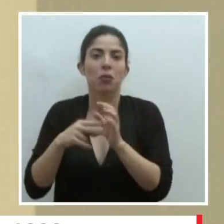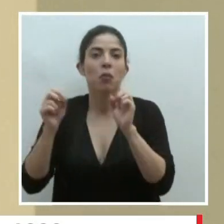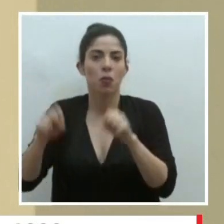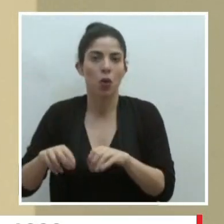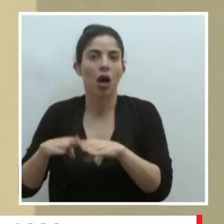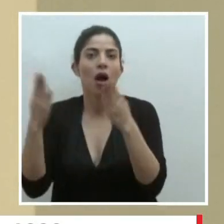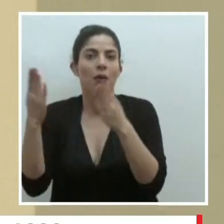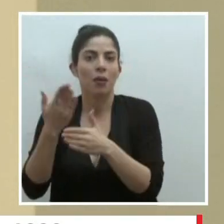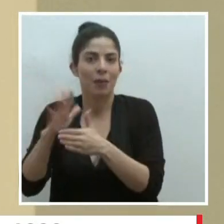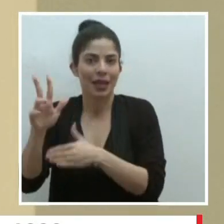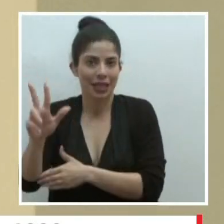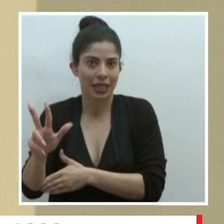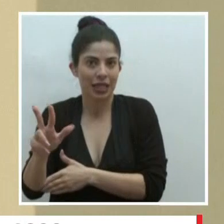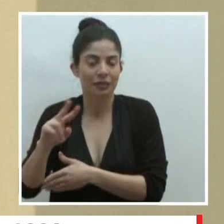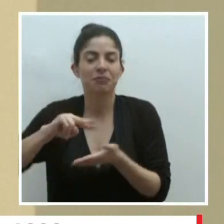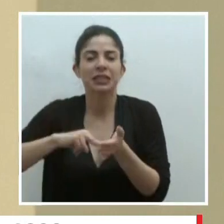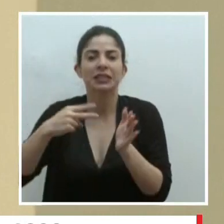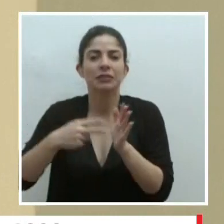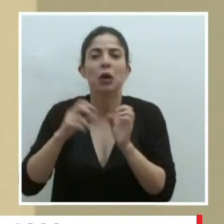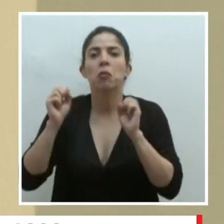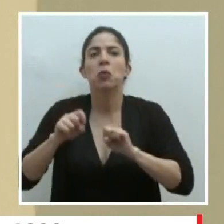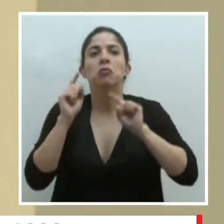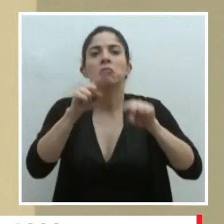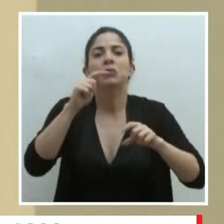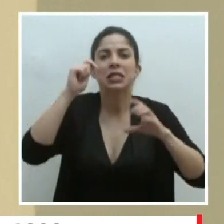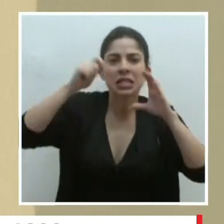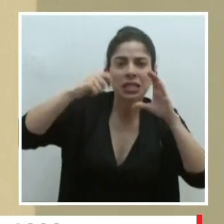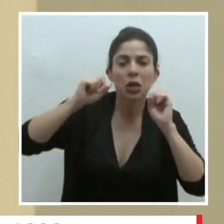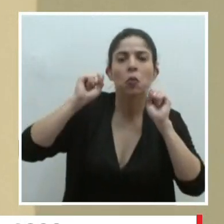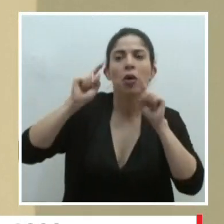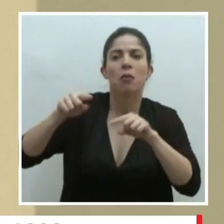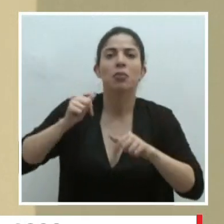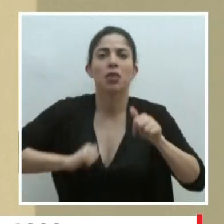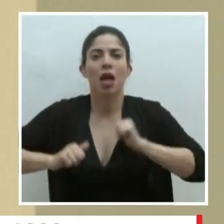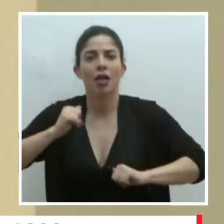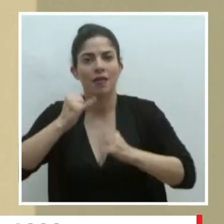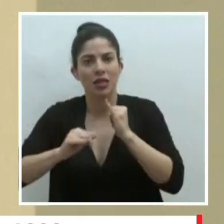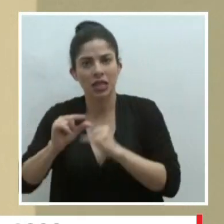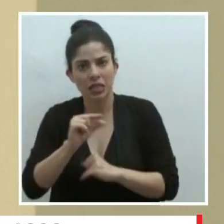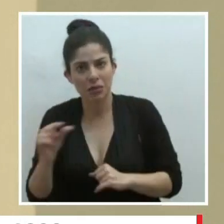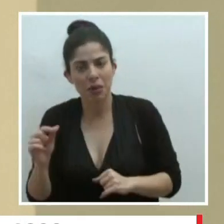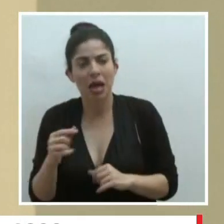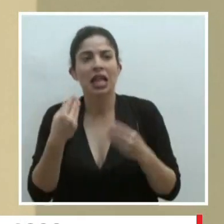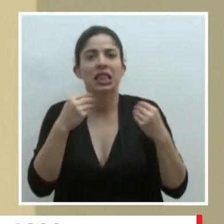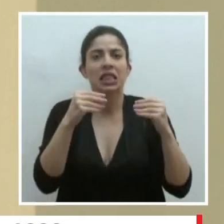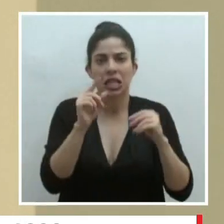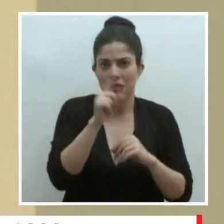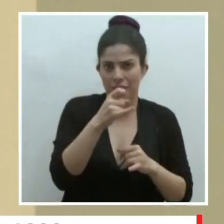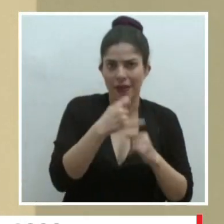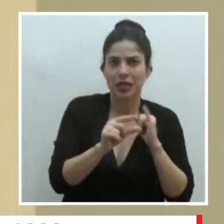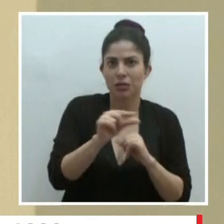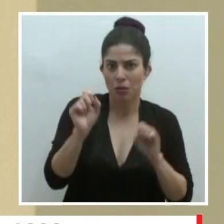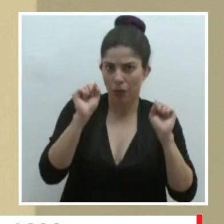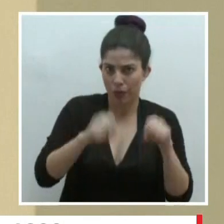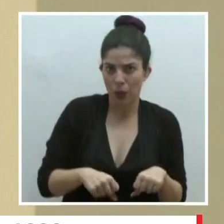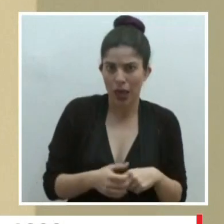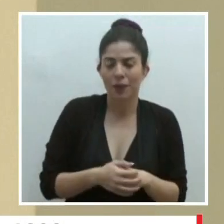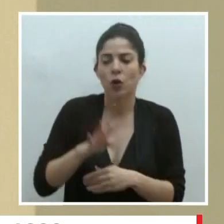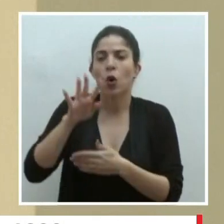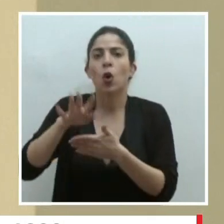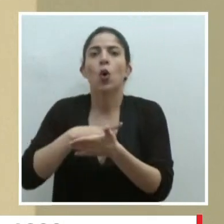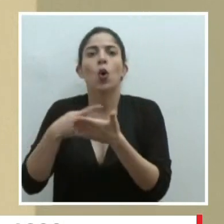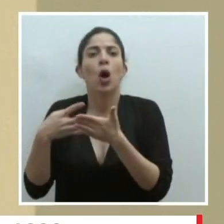incluye el poder asistir a cines y teatros los fines de semana, a las tiendas en fin de semana, al